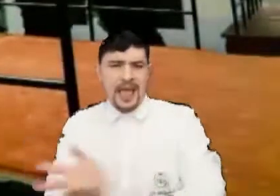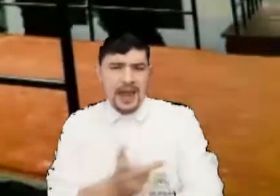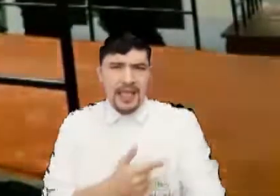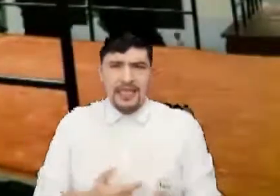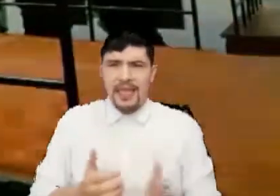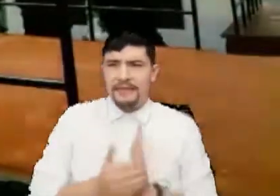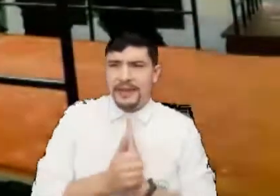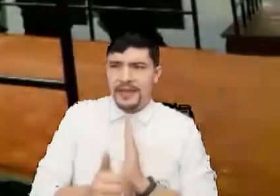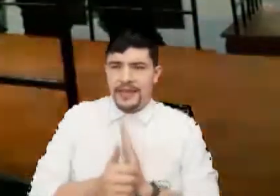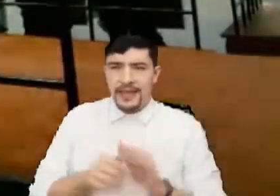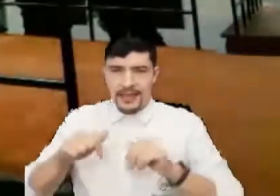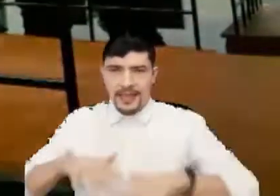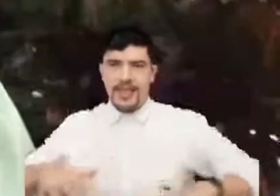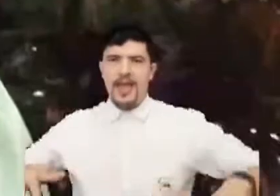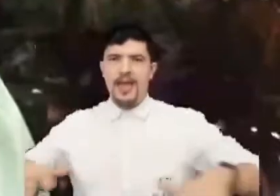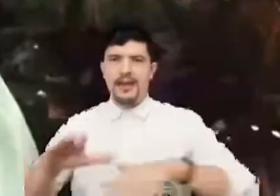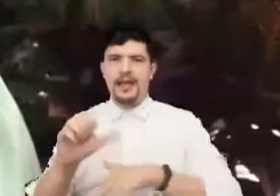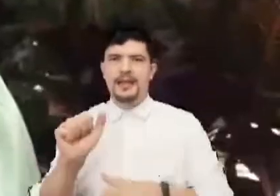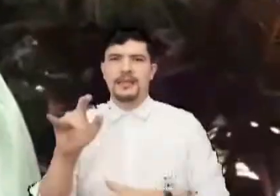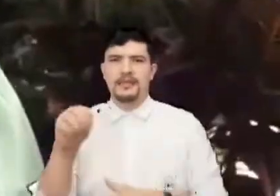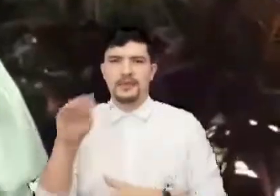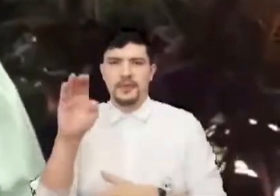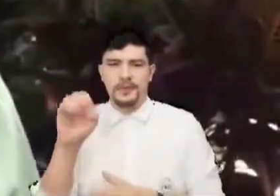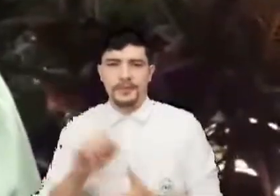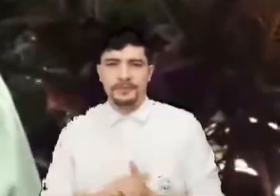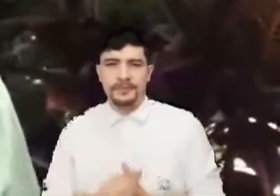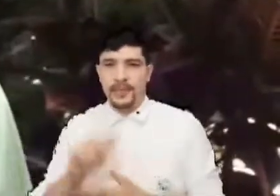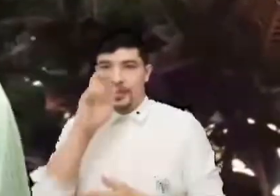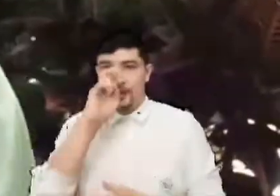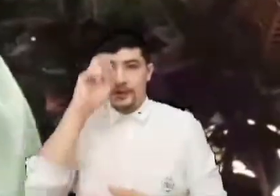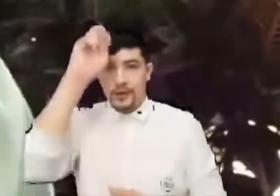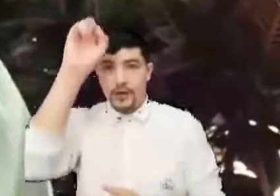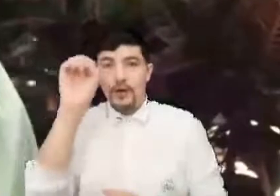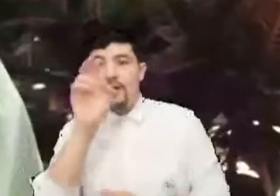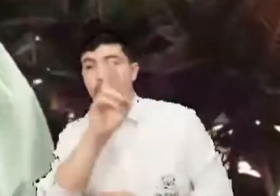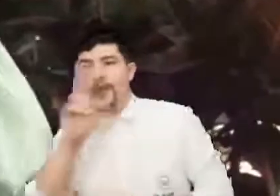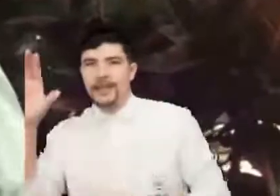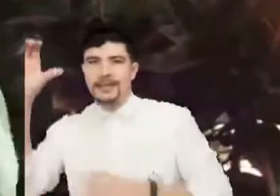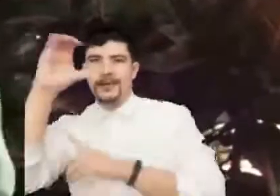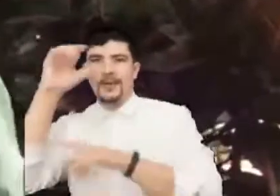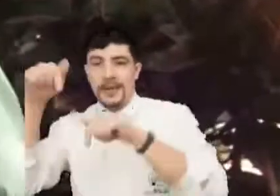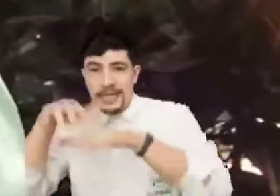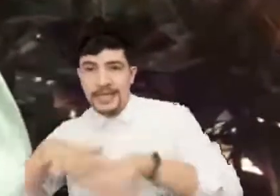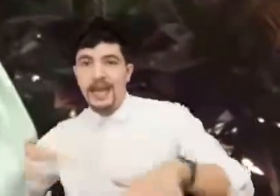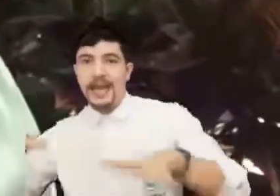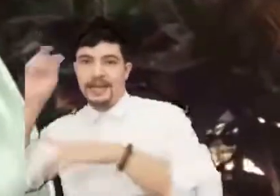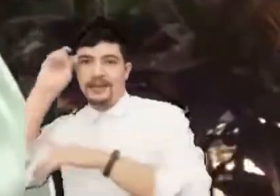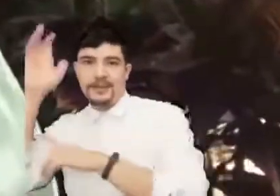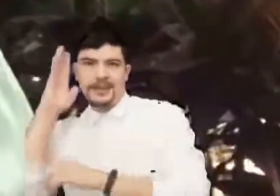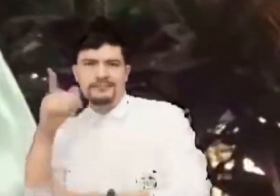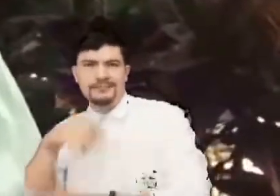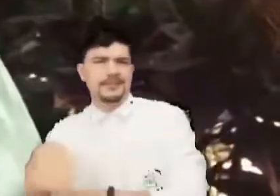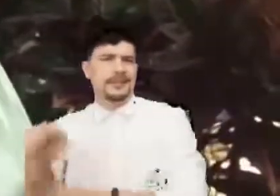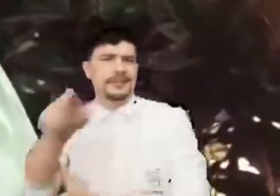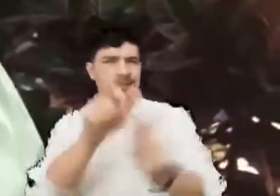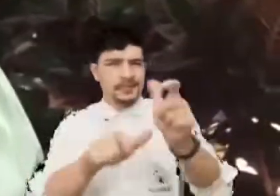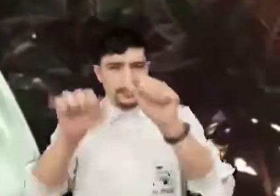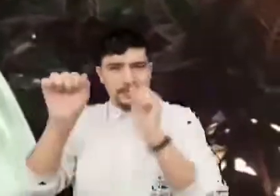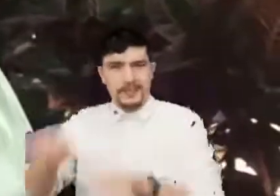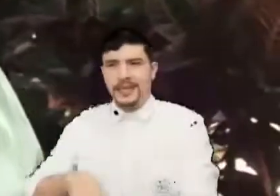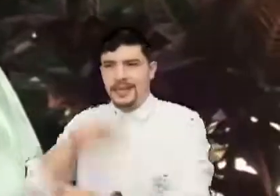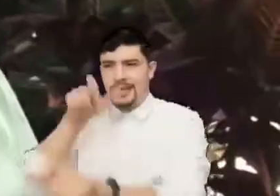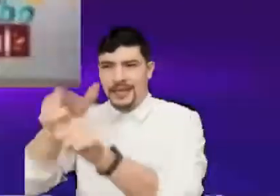Todos aquellos del nororiente colombiano, oriundos de esta hermosa tierra, pueden hacer parte del Festival